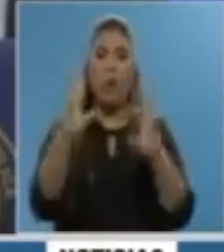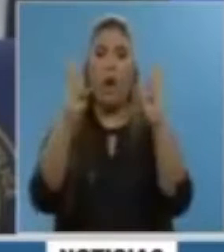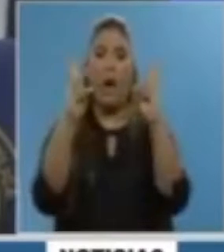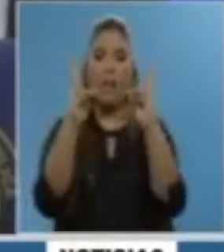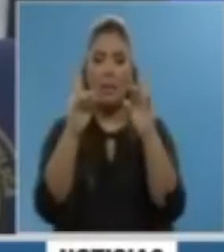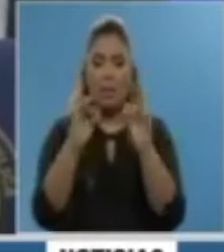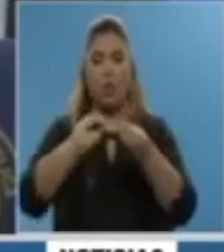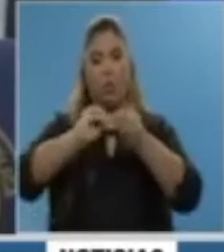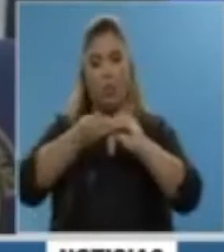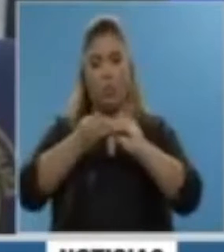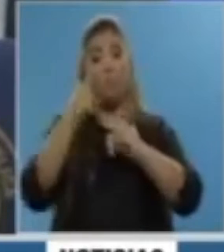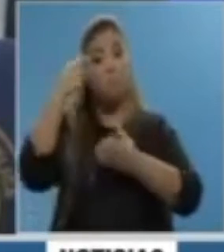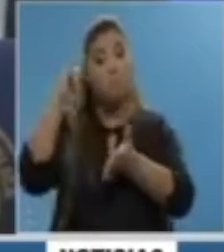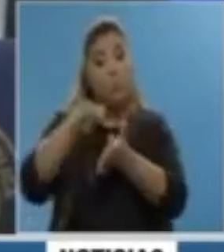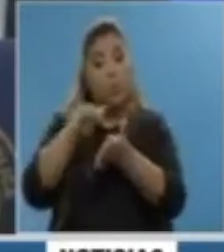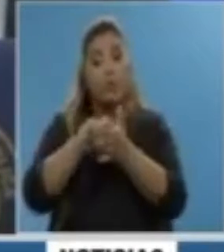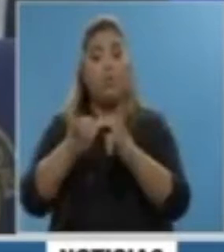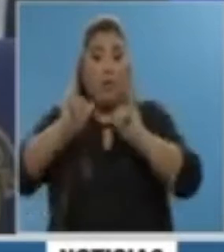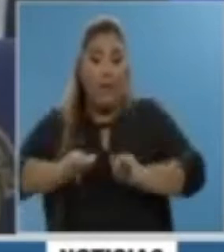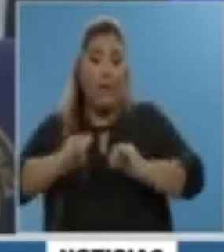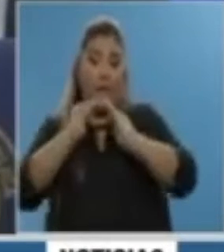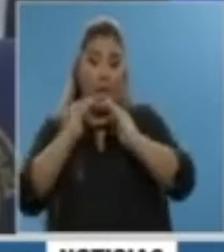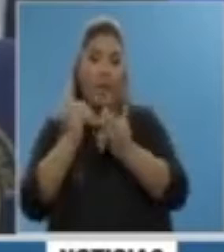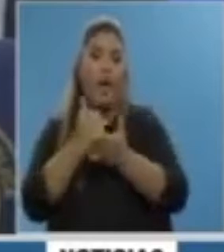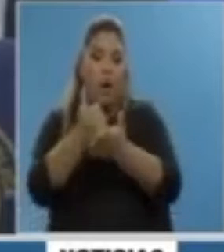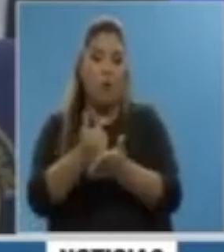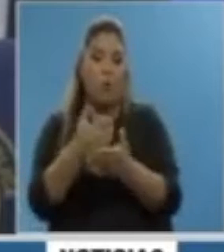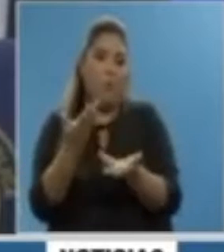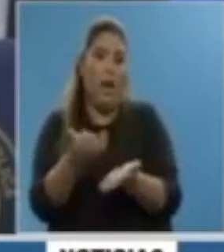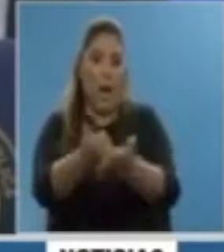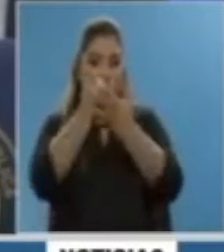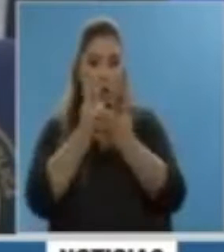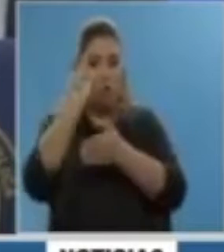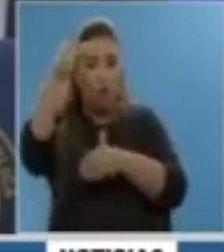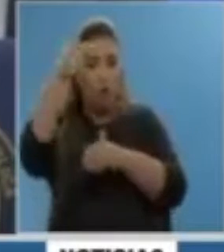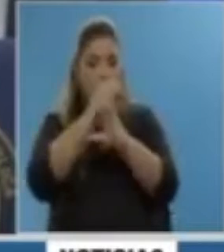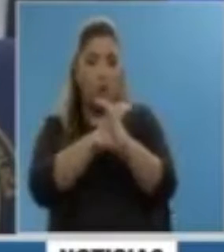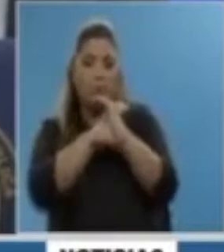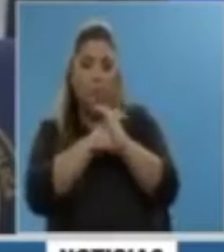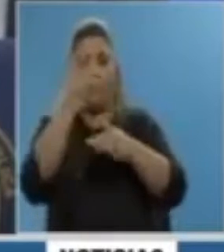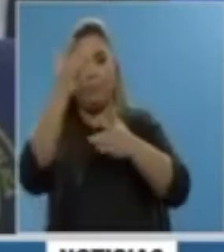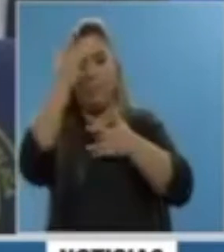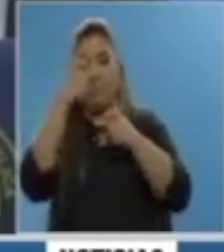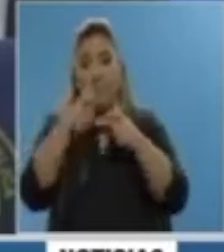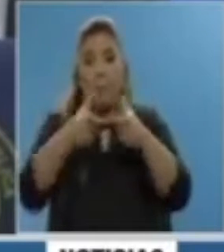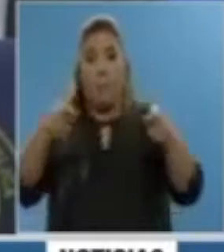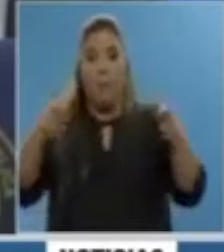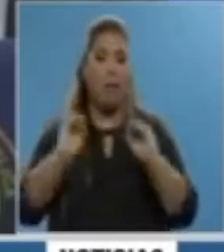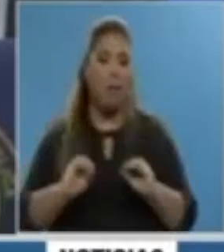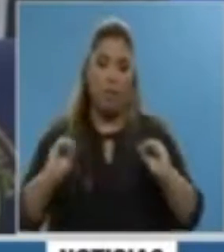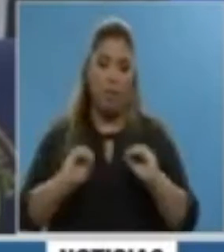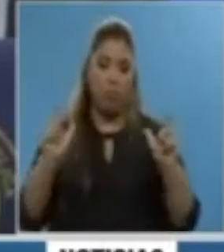de confinamiento y de cuarentena, que lo que buscan es obviamente asegurar la reducción de este índice de